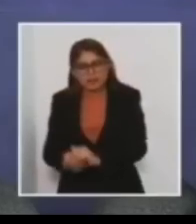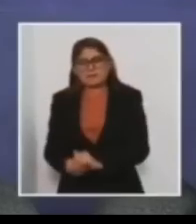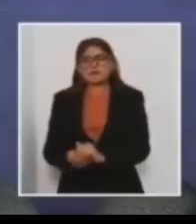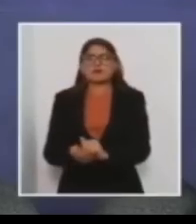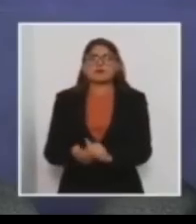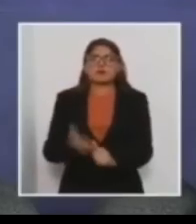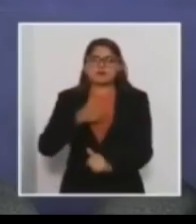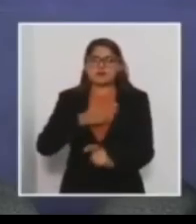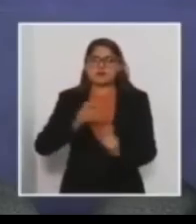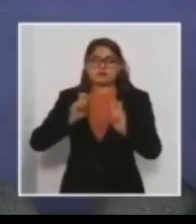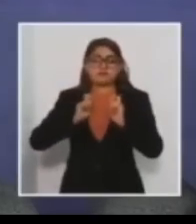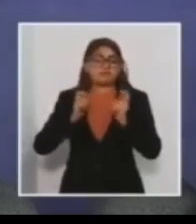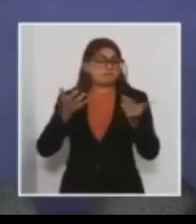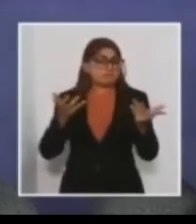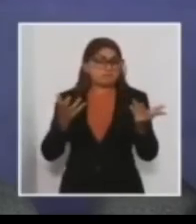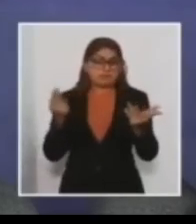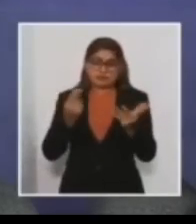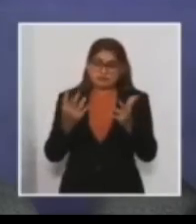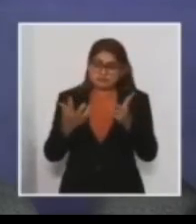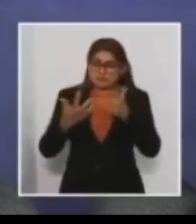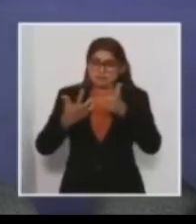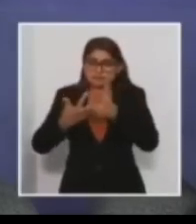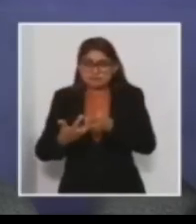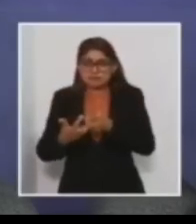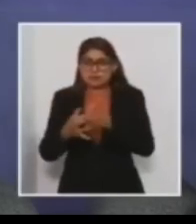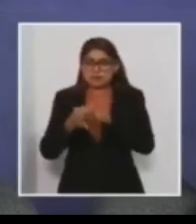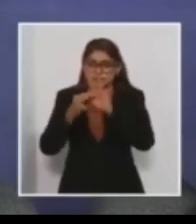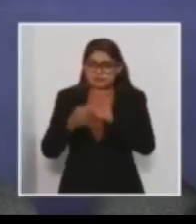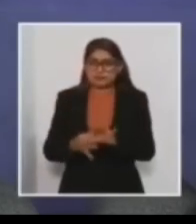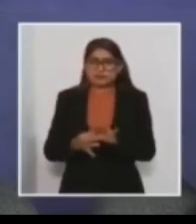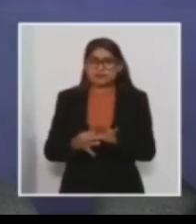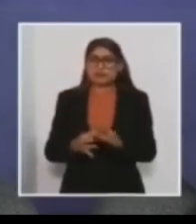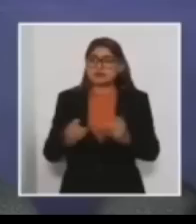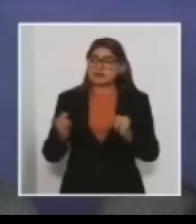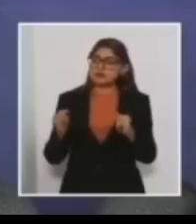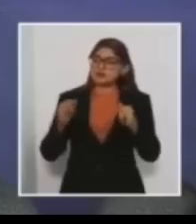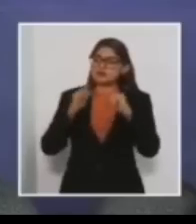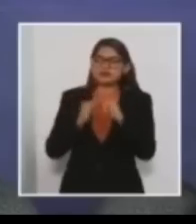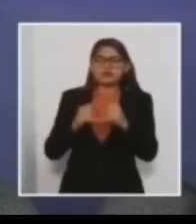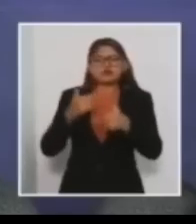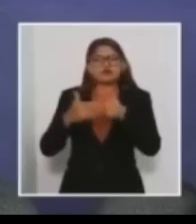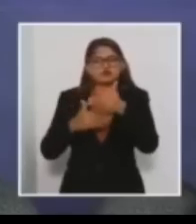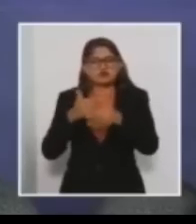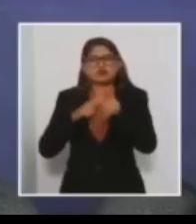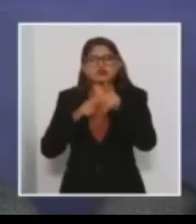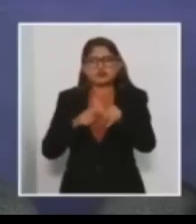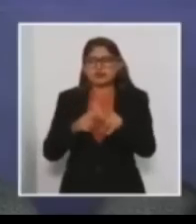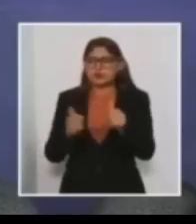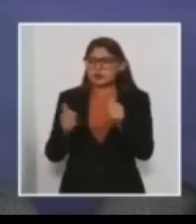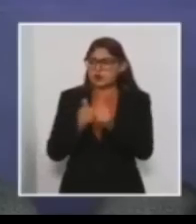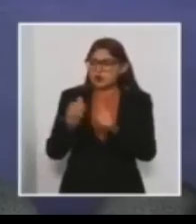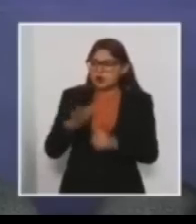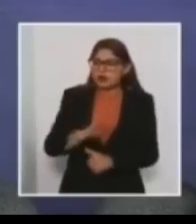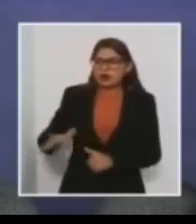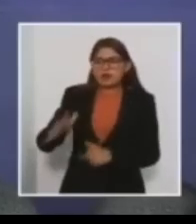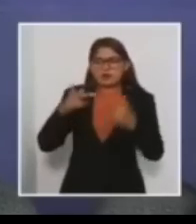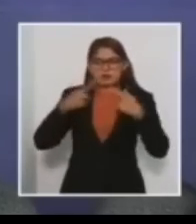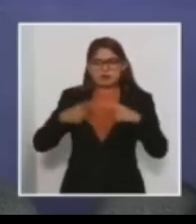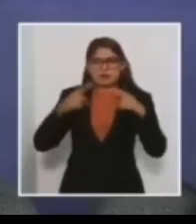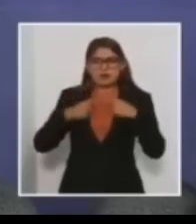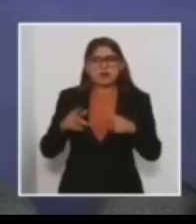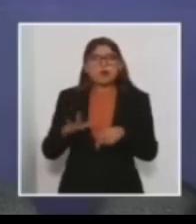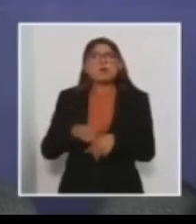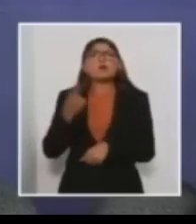Así debe ser. Las instituciones permanecen vigentes frente a la sociedad